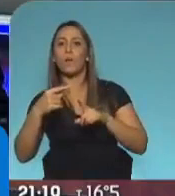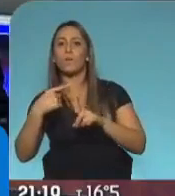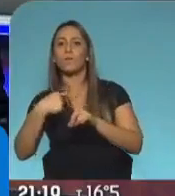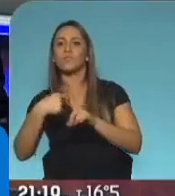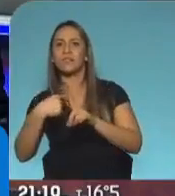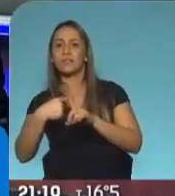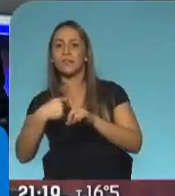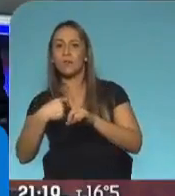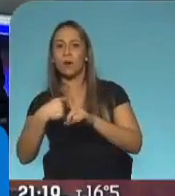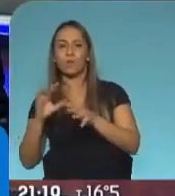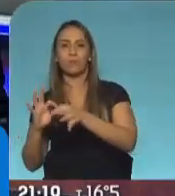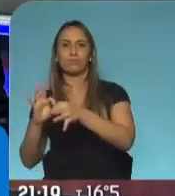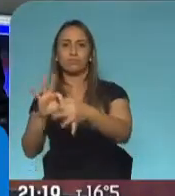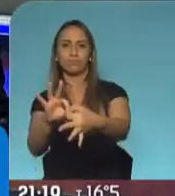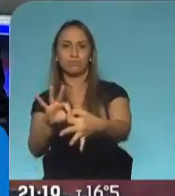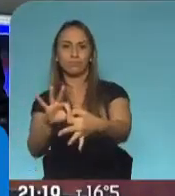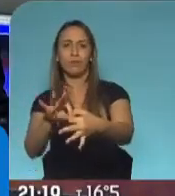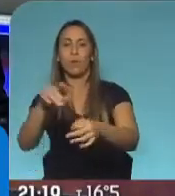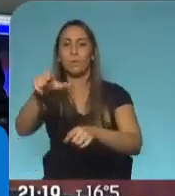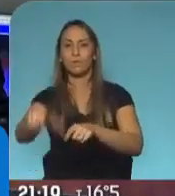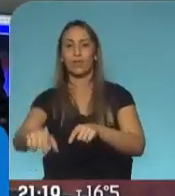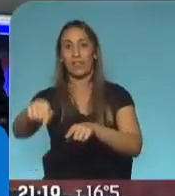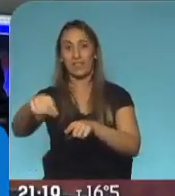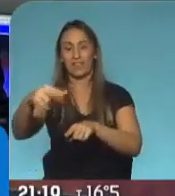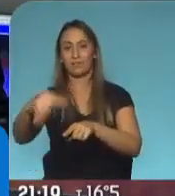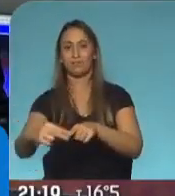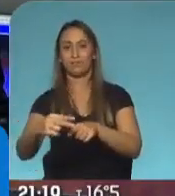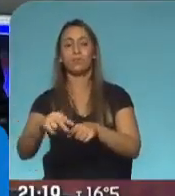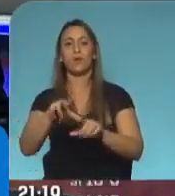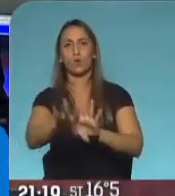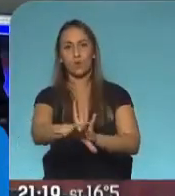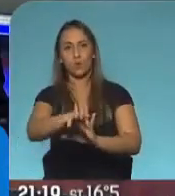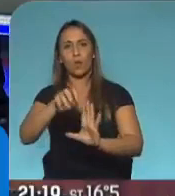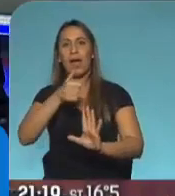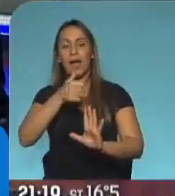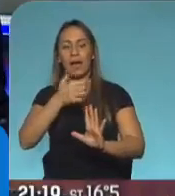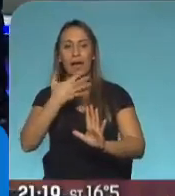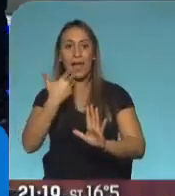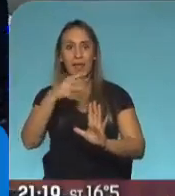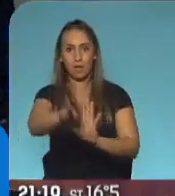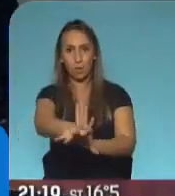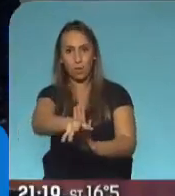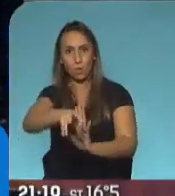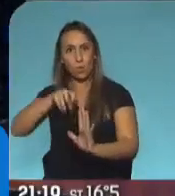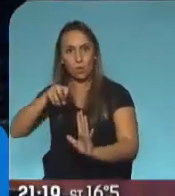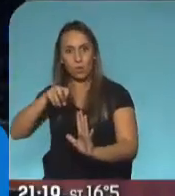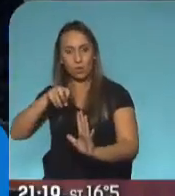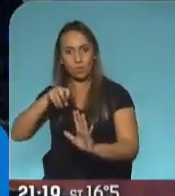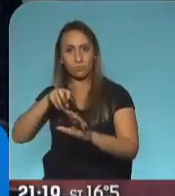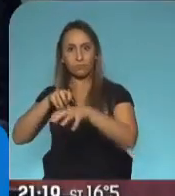a la habitación donde está el paciente la verdad chupa el aire la habitación del paciente y esa habitación